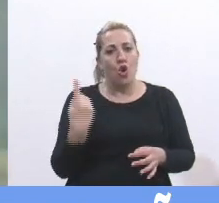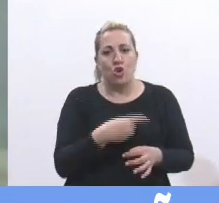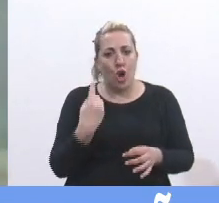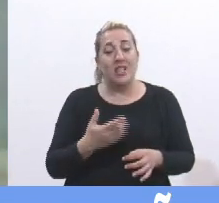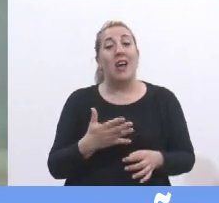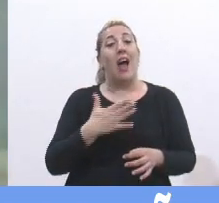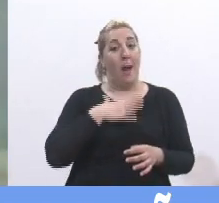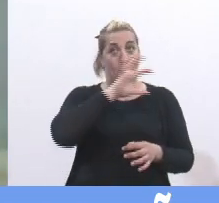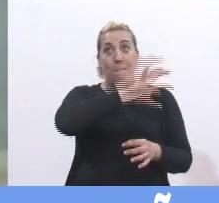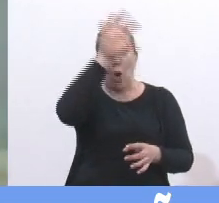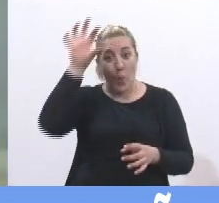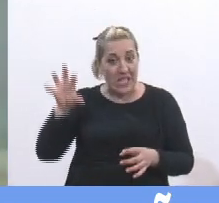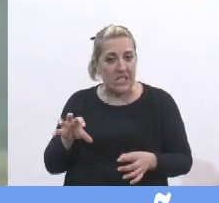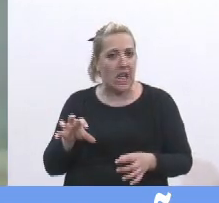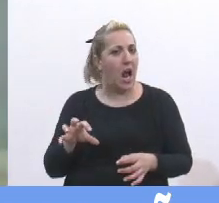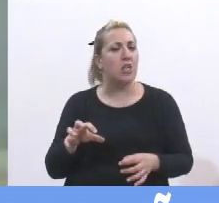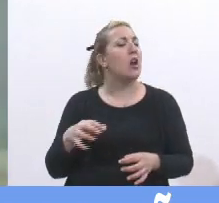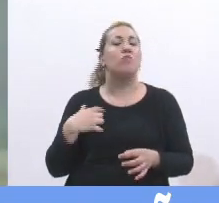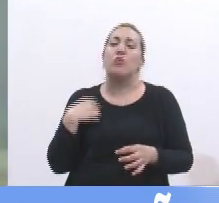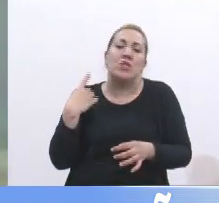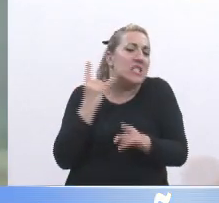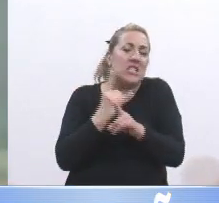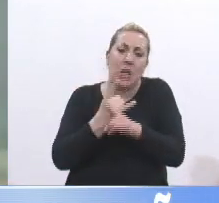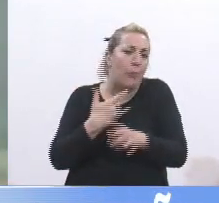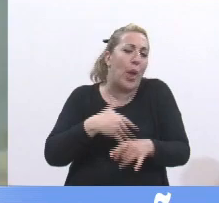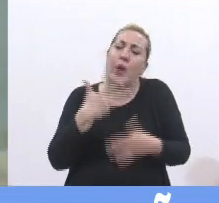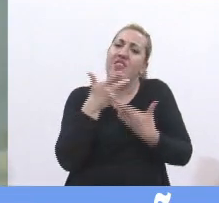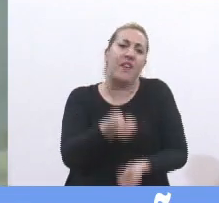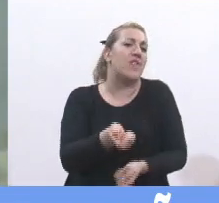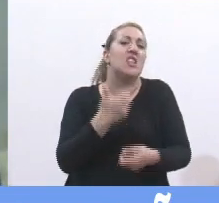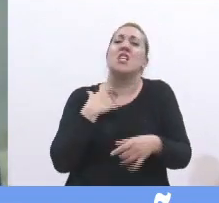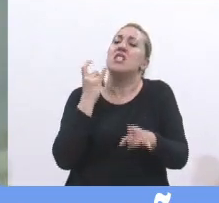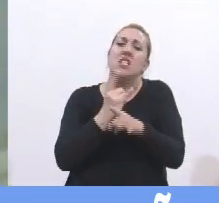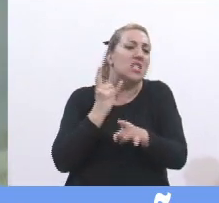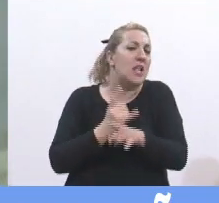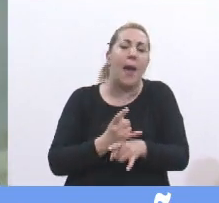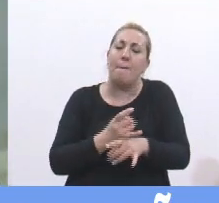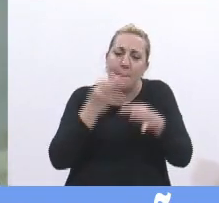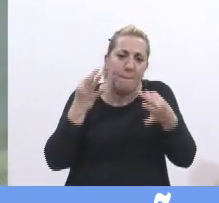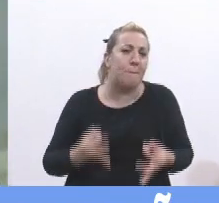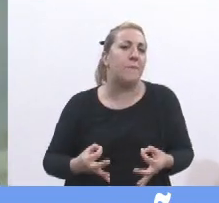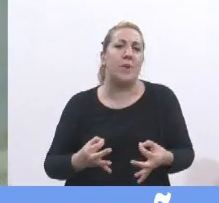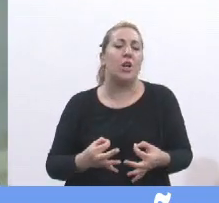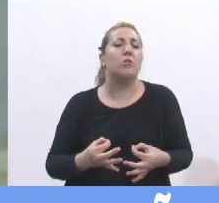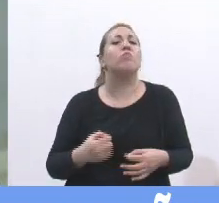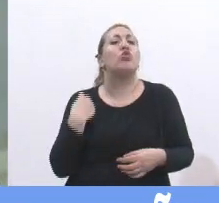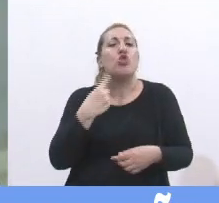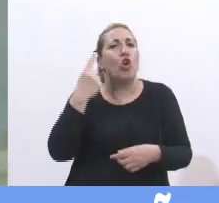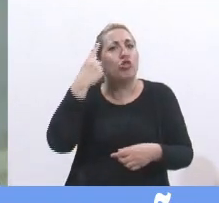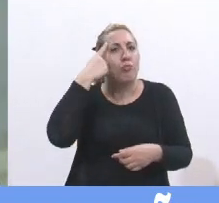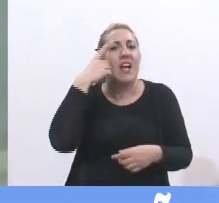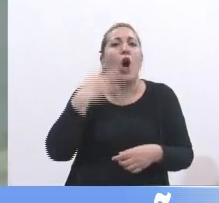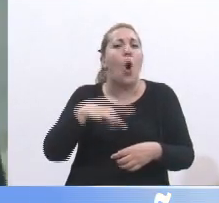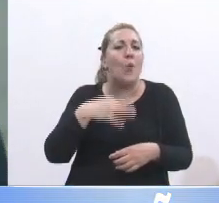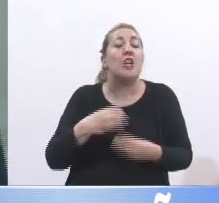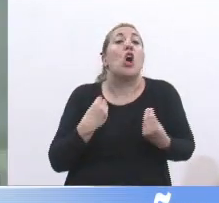en nuestras provincias vamos a defender siempre y vamos a estar siempre contestes con lo que nos corresponde.